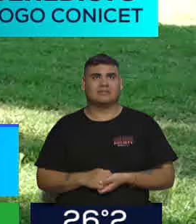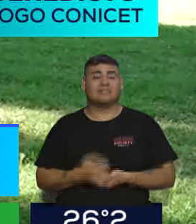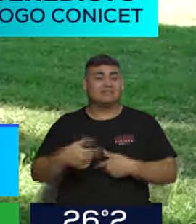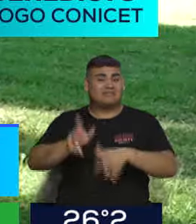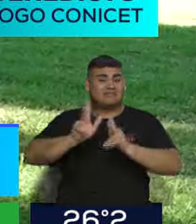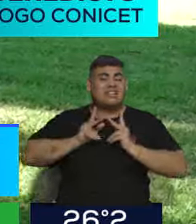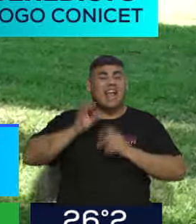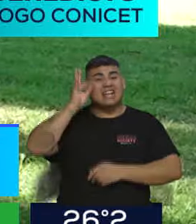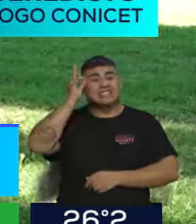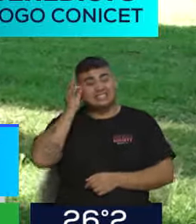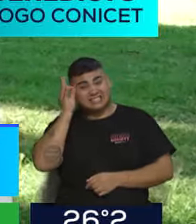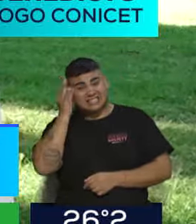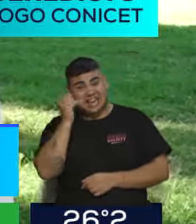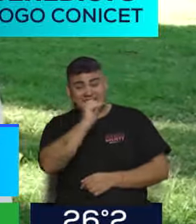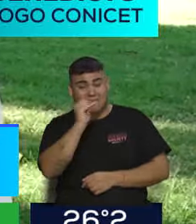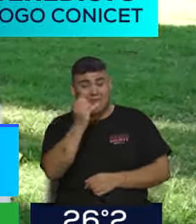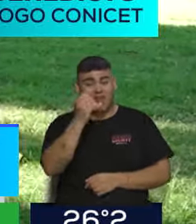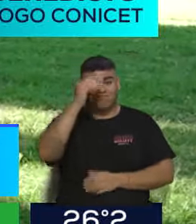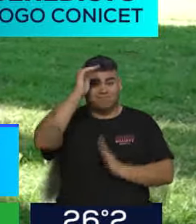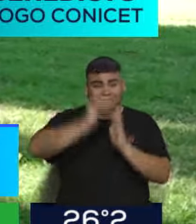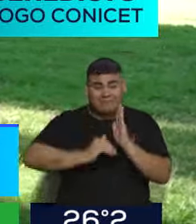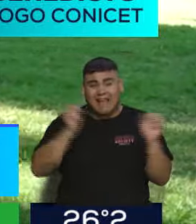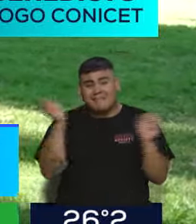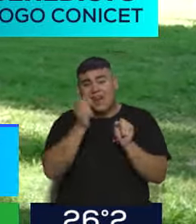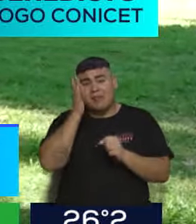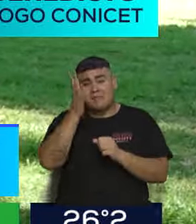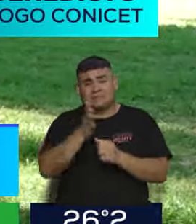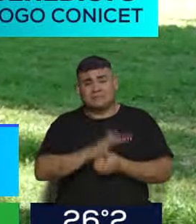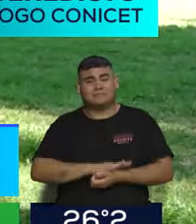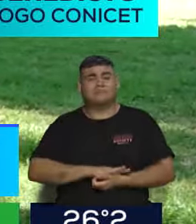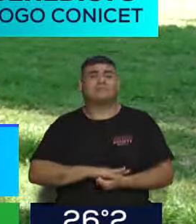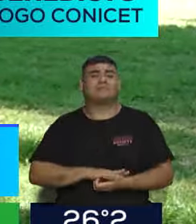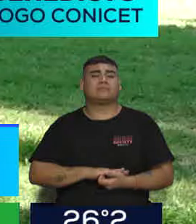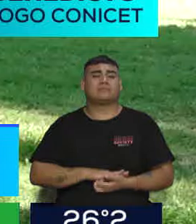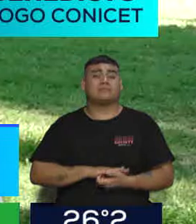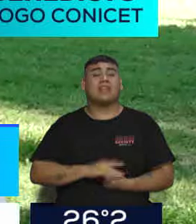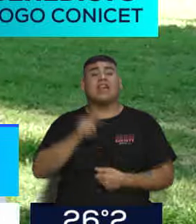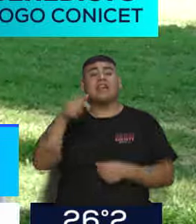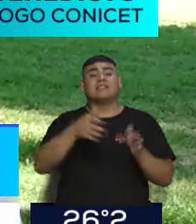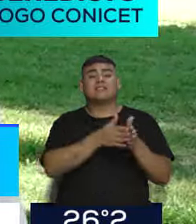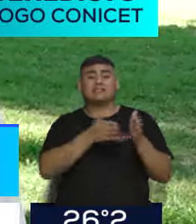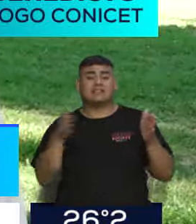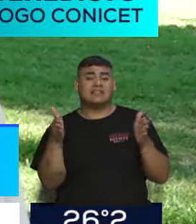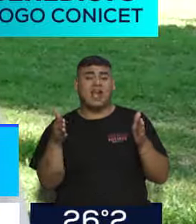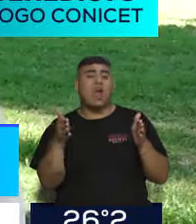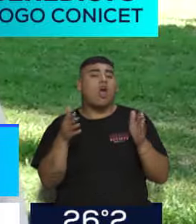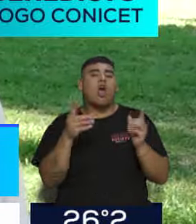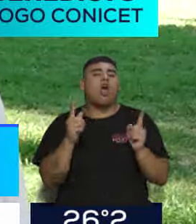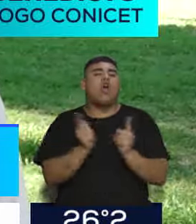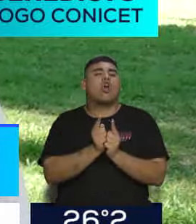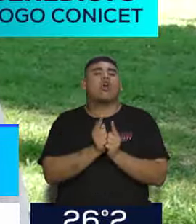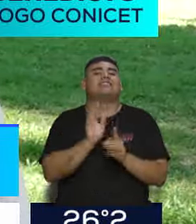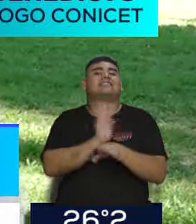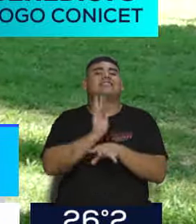temperaturas por debajo de los 30 grados bajo cero, lo cual es muy frío. Entonces, esas ventanas que son muy cortas son periodos en donde el viento